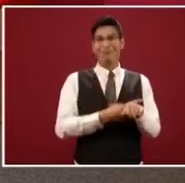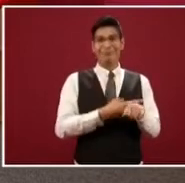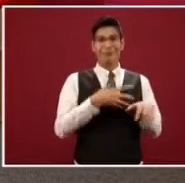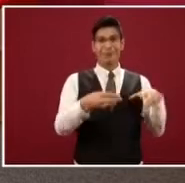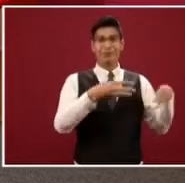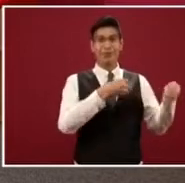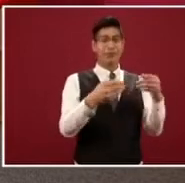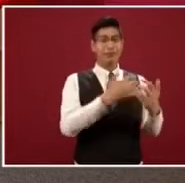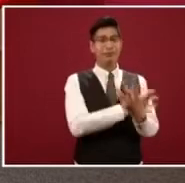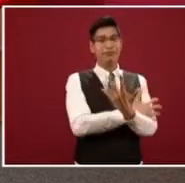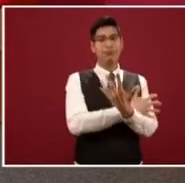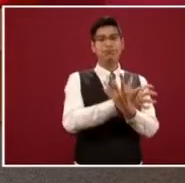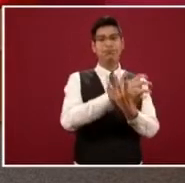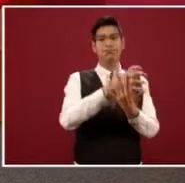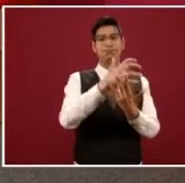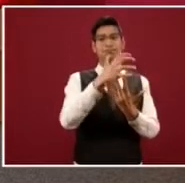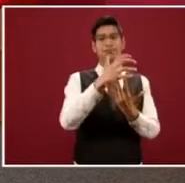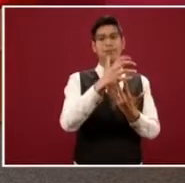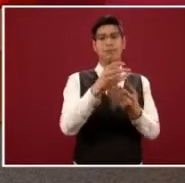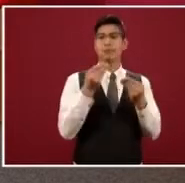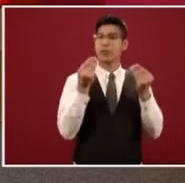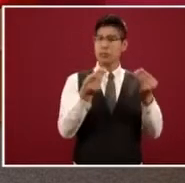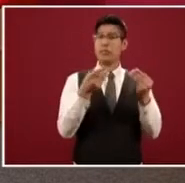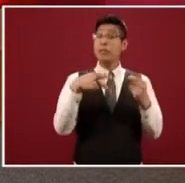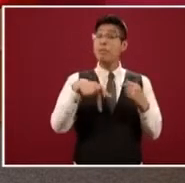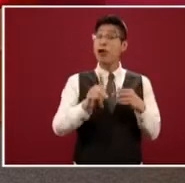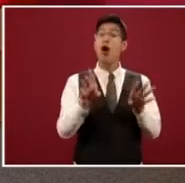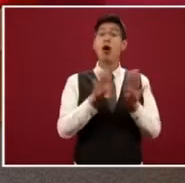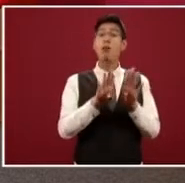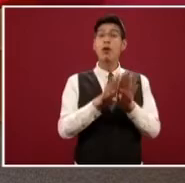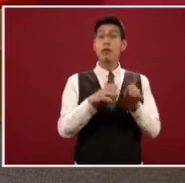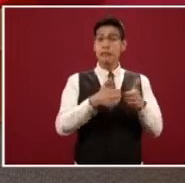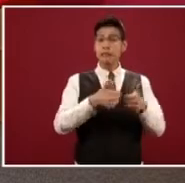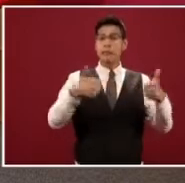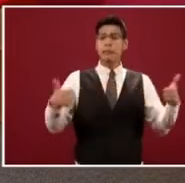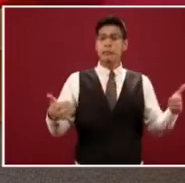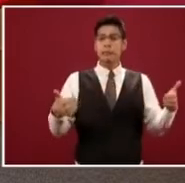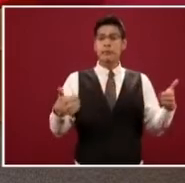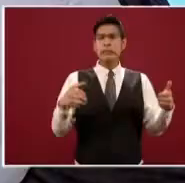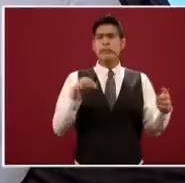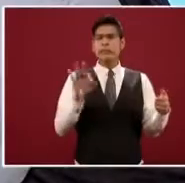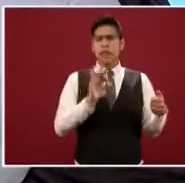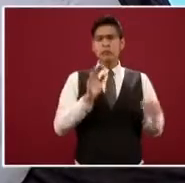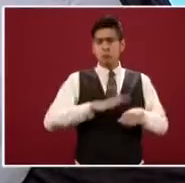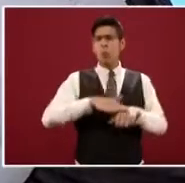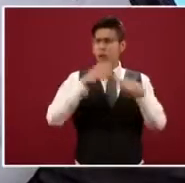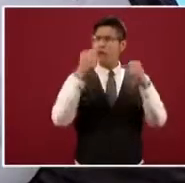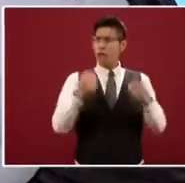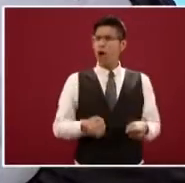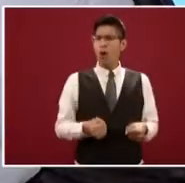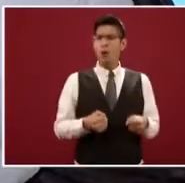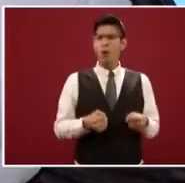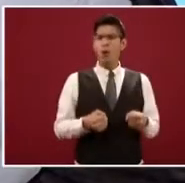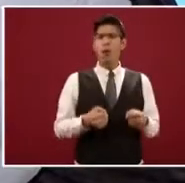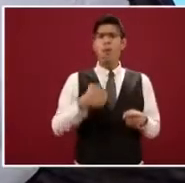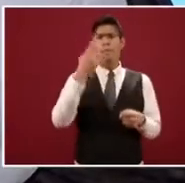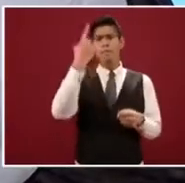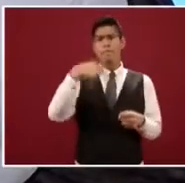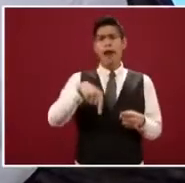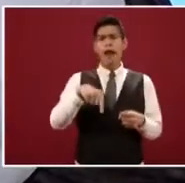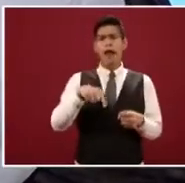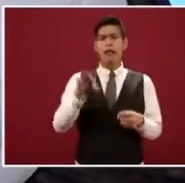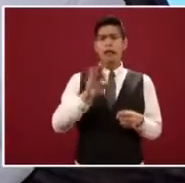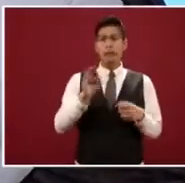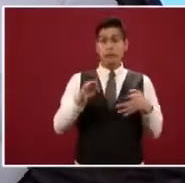Esta sana distancia precisamente nos va a permitir estar un poco más seguros de no poder estar